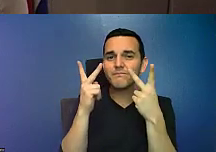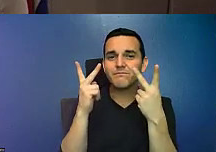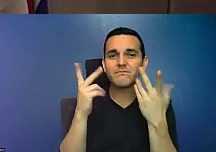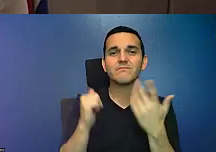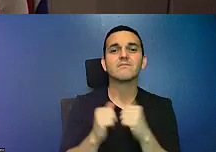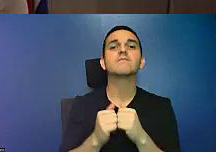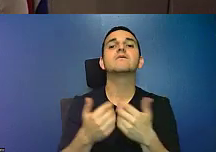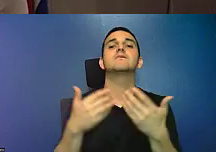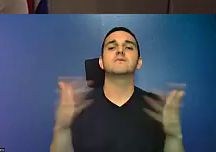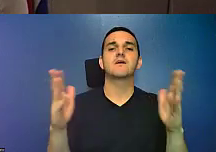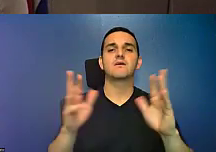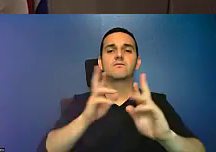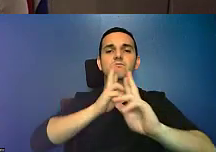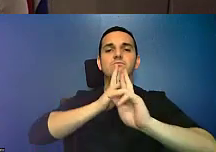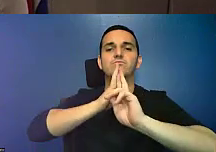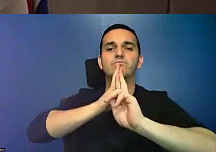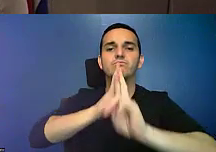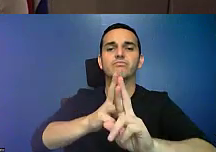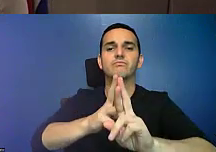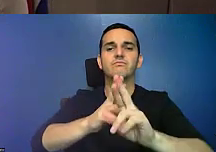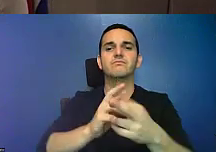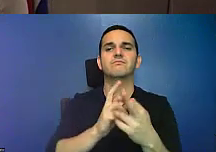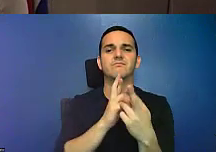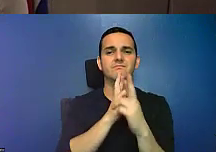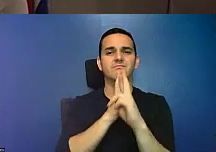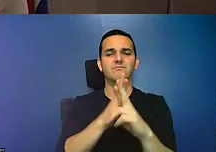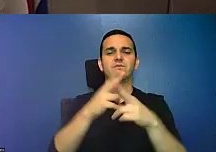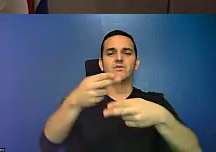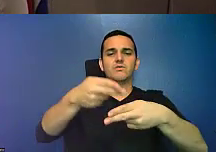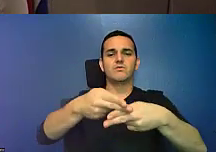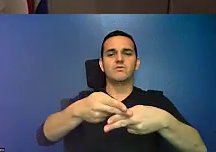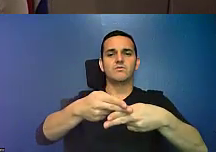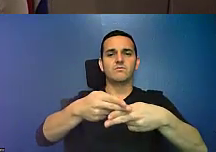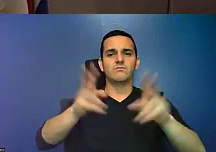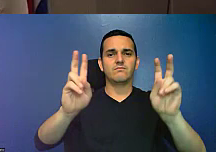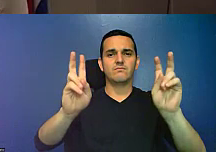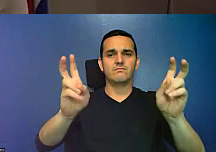y una respuesta. Esta respuesta lo llamamos,